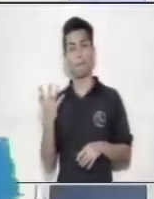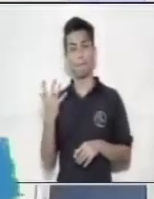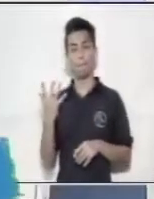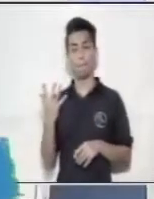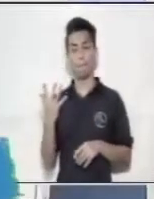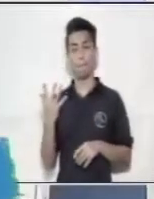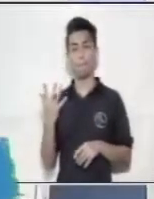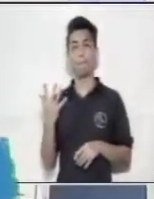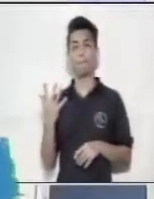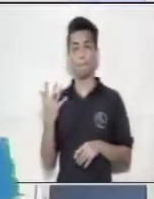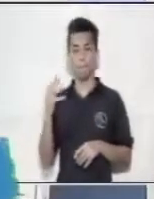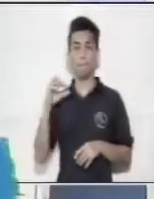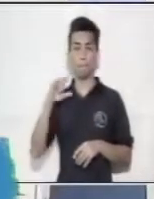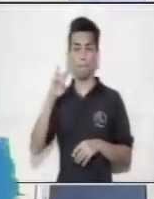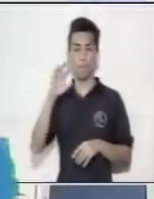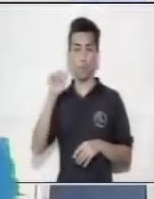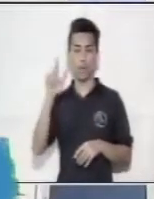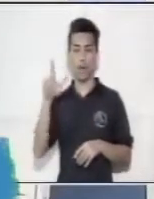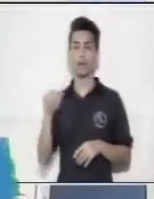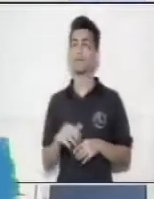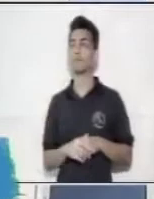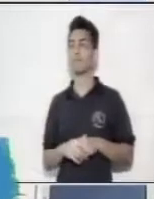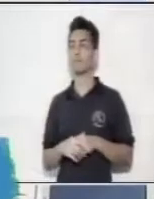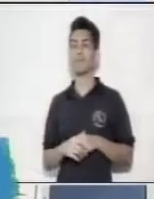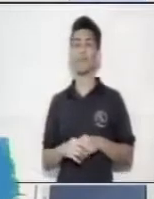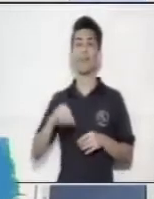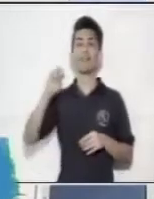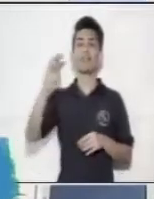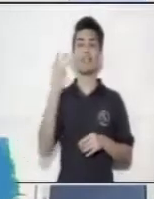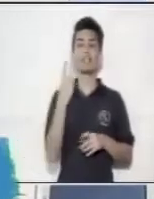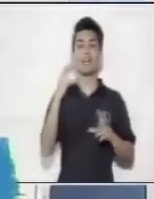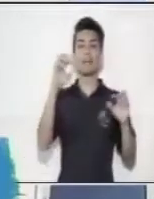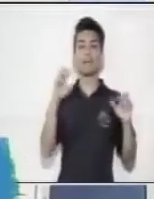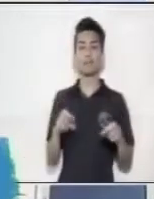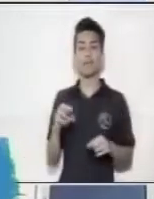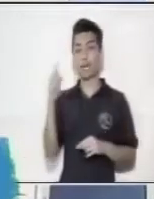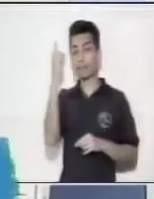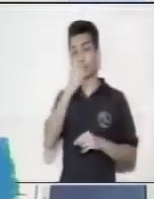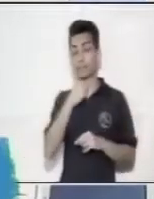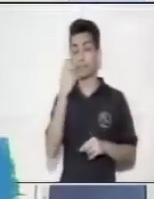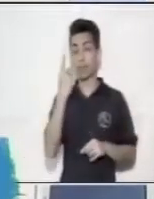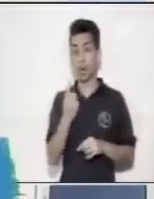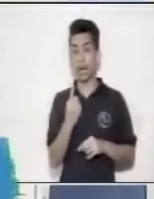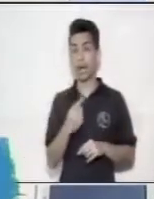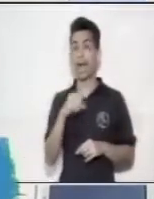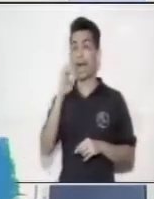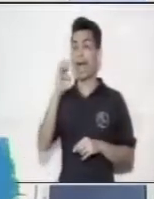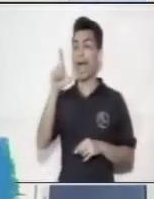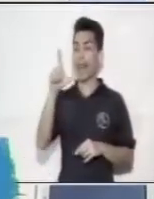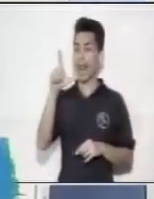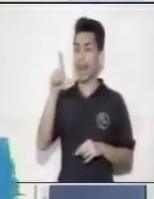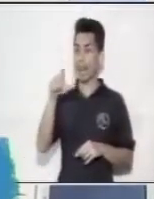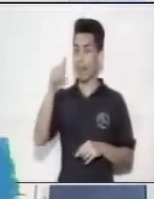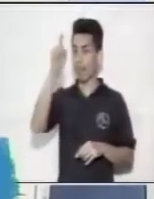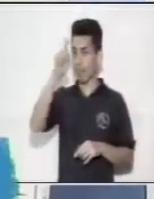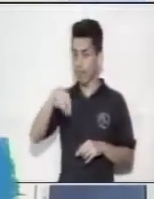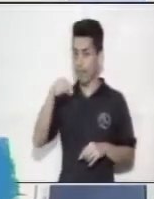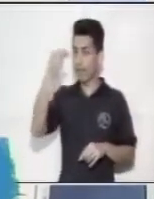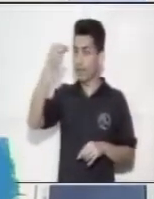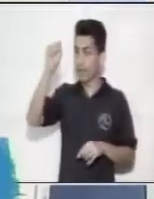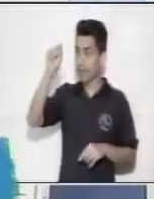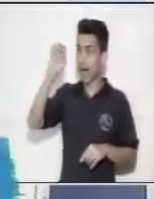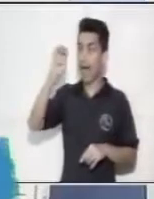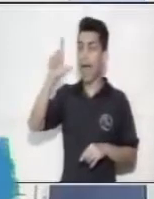Ahora, en la tercera persona singular, que sería él, con tilde, porque si no le escribimos la tilde